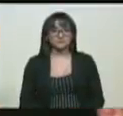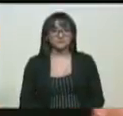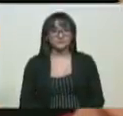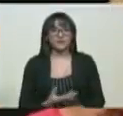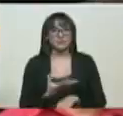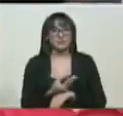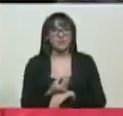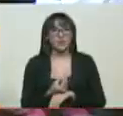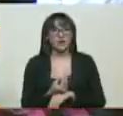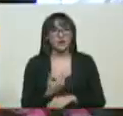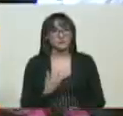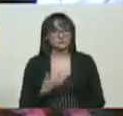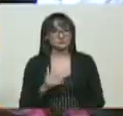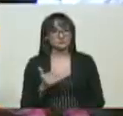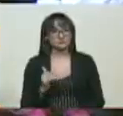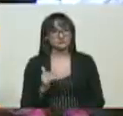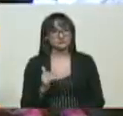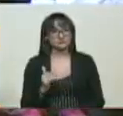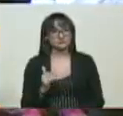Monagas, estoy aquí